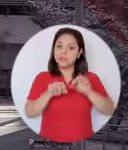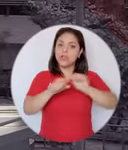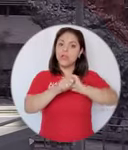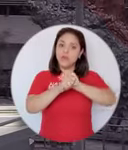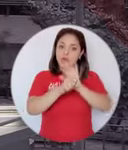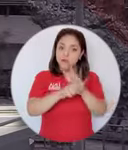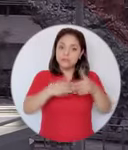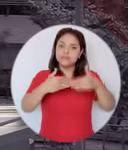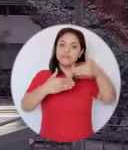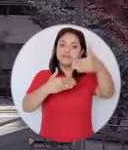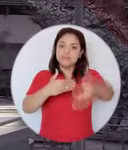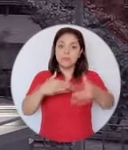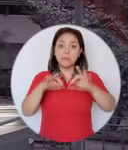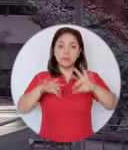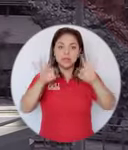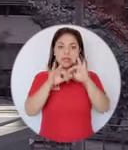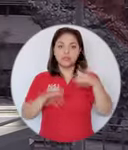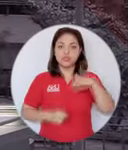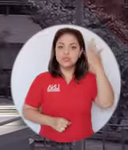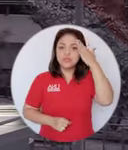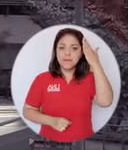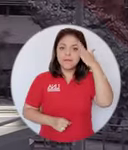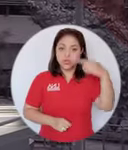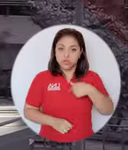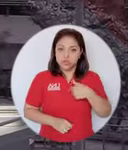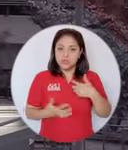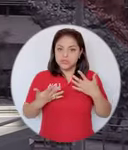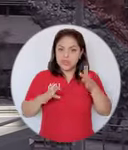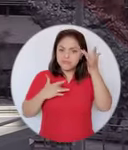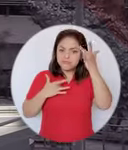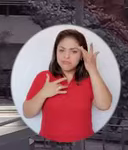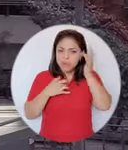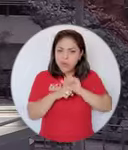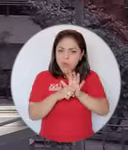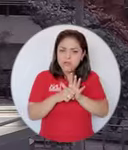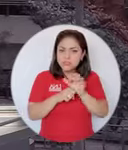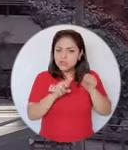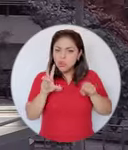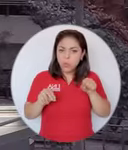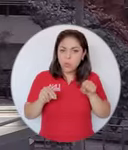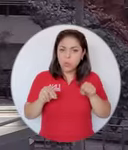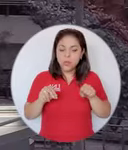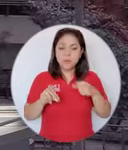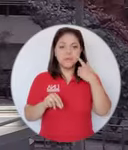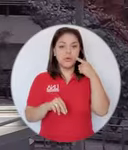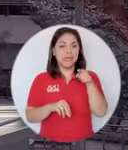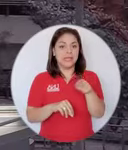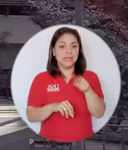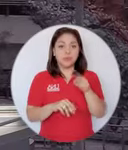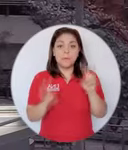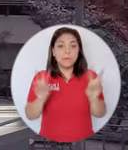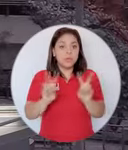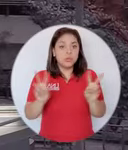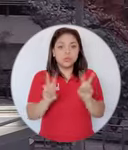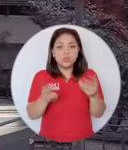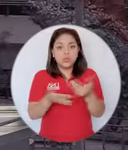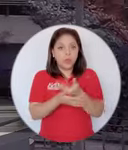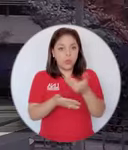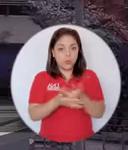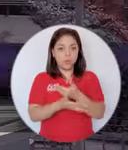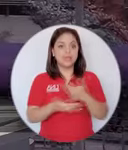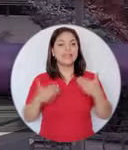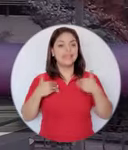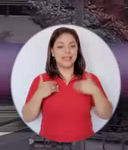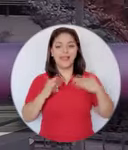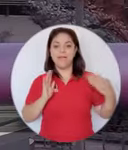post-COVID. Es importante saber que una tuvo COVID porque es un virus muy nuevo, tiene efectos en el corto, mediano y